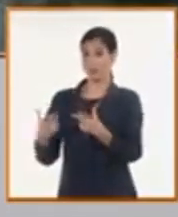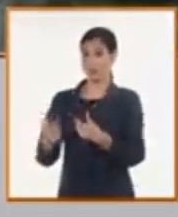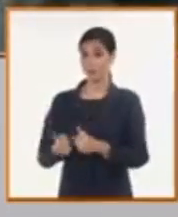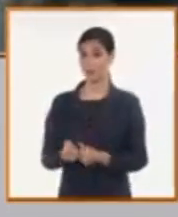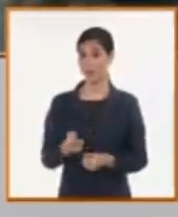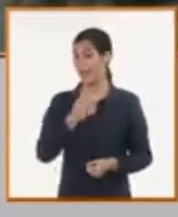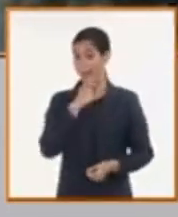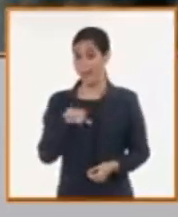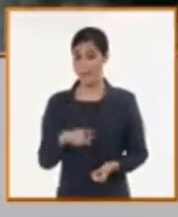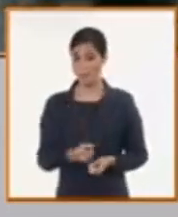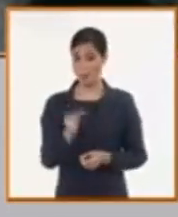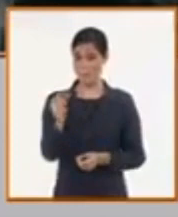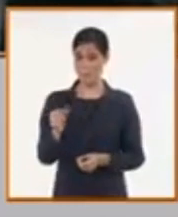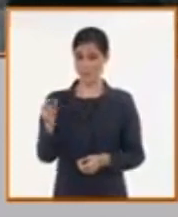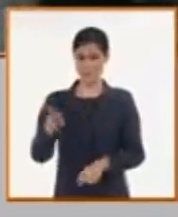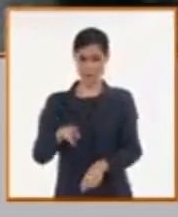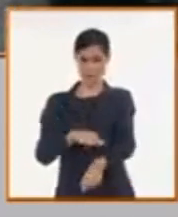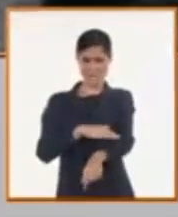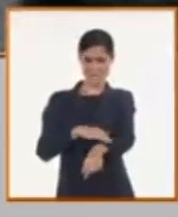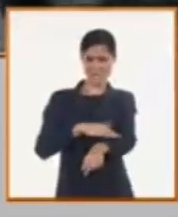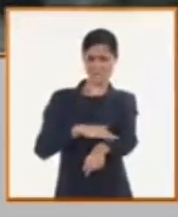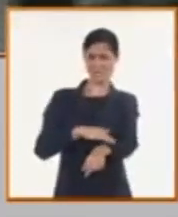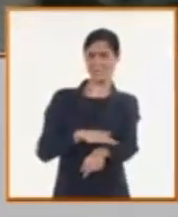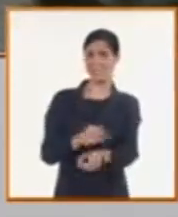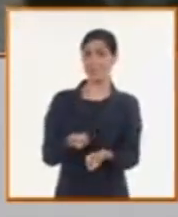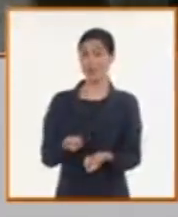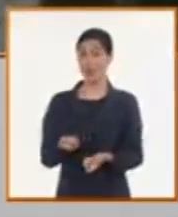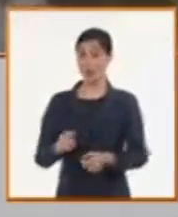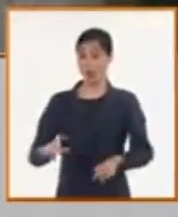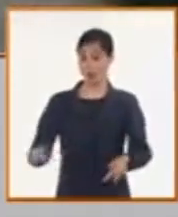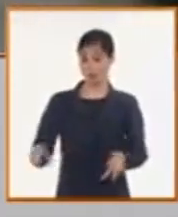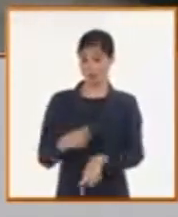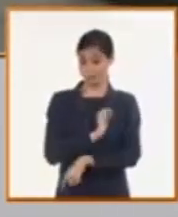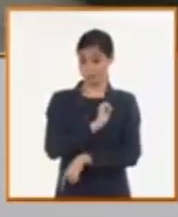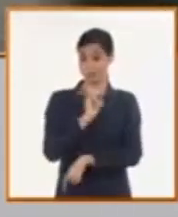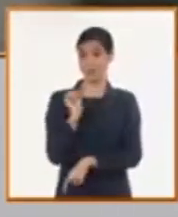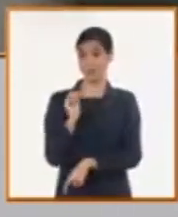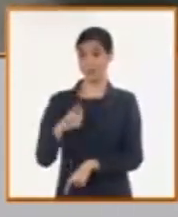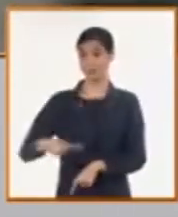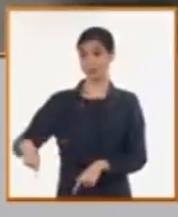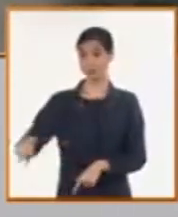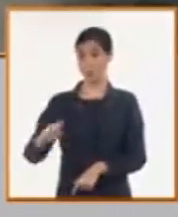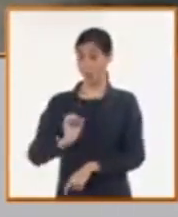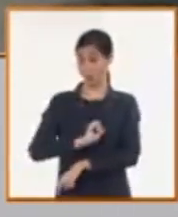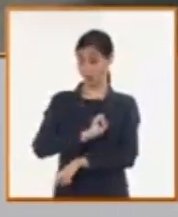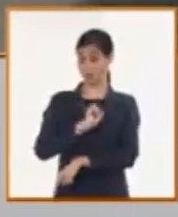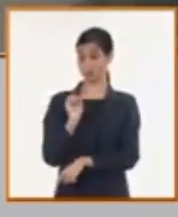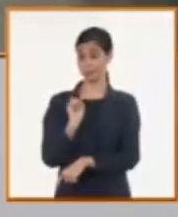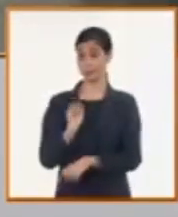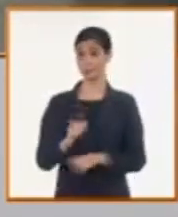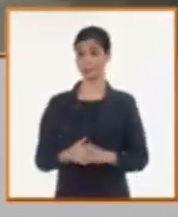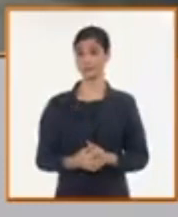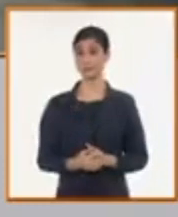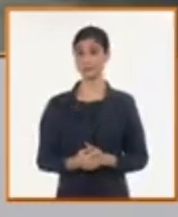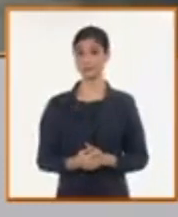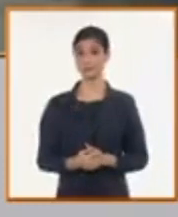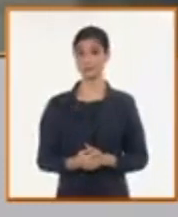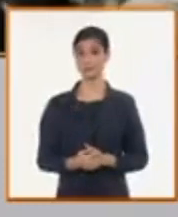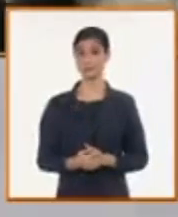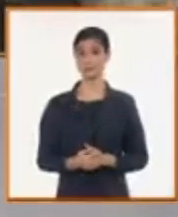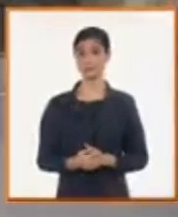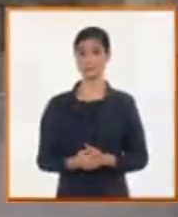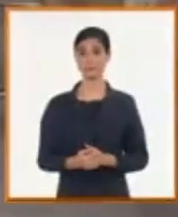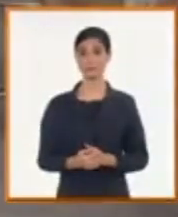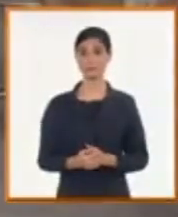sudafricanos ganaron que pudieran convivir en una sociedad reconciliada como es hoy Sudáfrica. Hasta eso lo ganaron. Gracias al fin de la